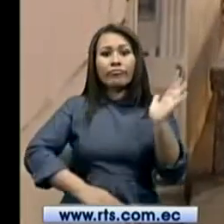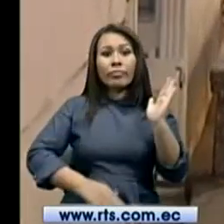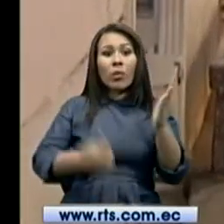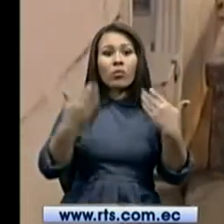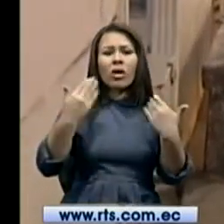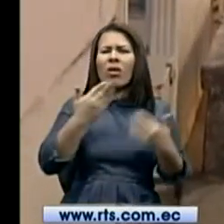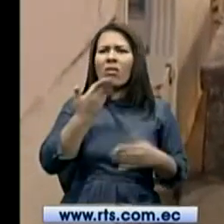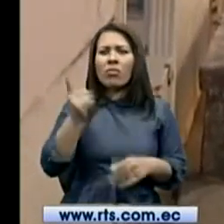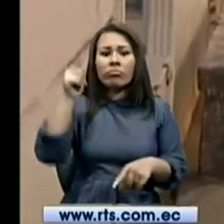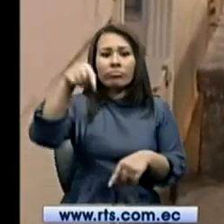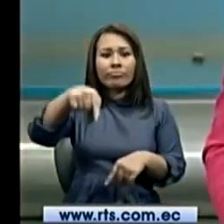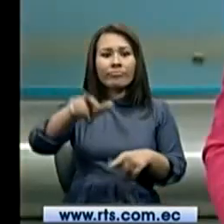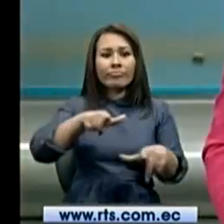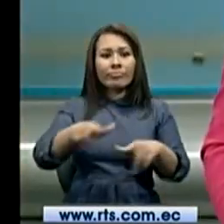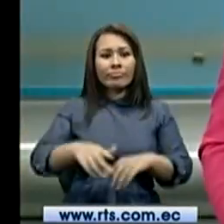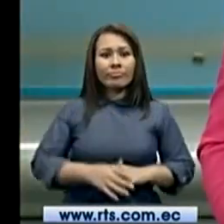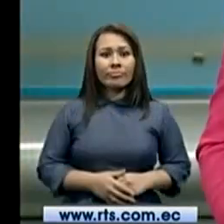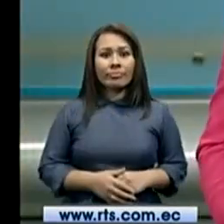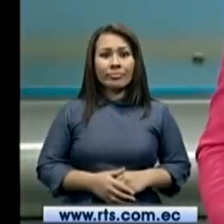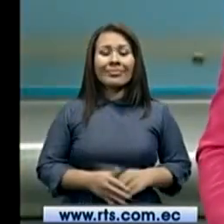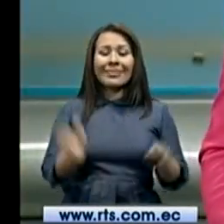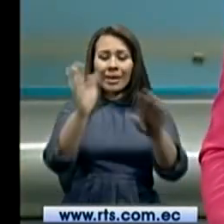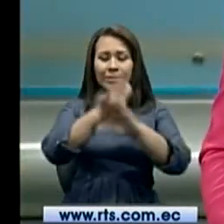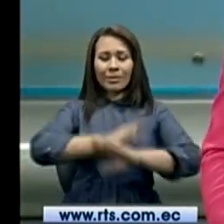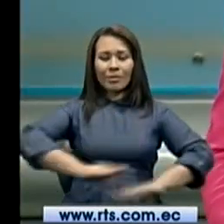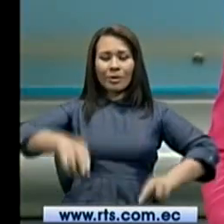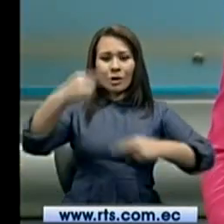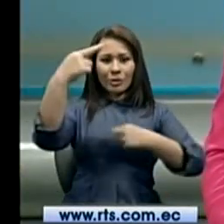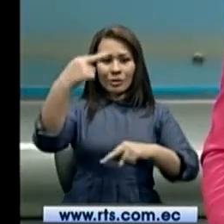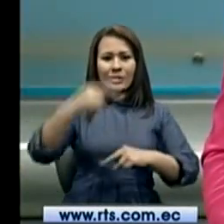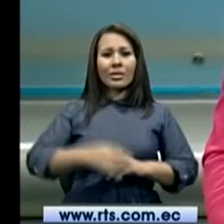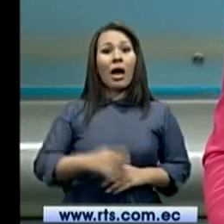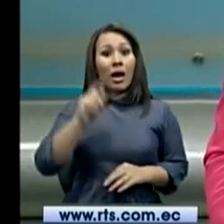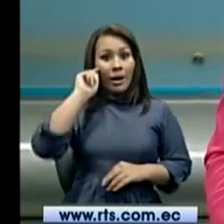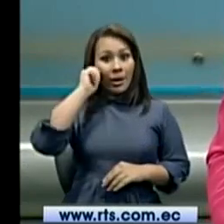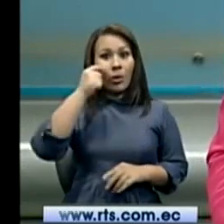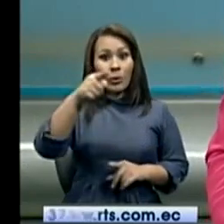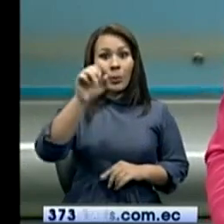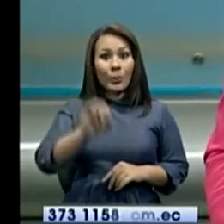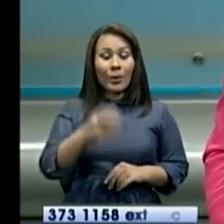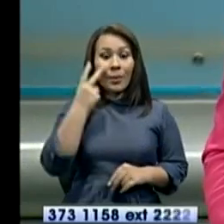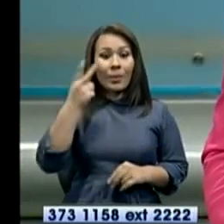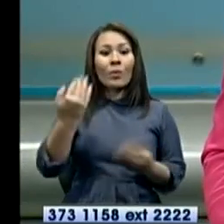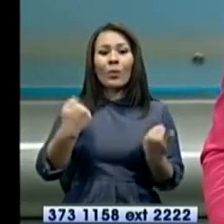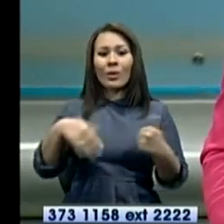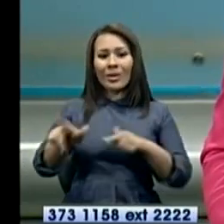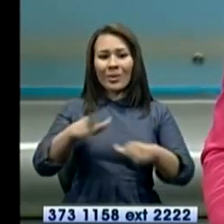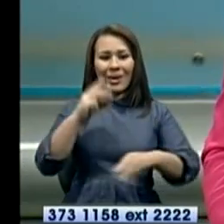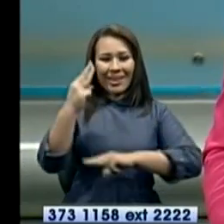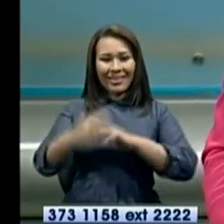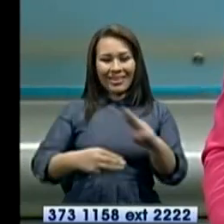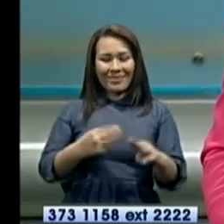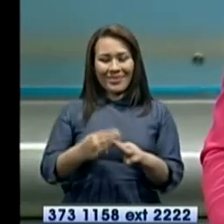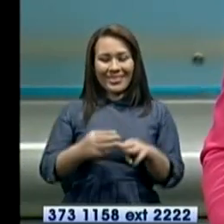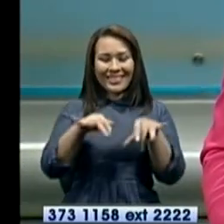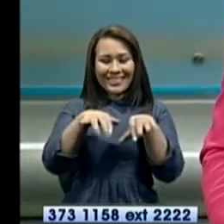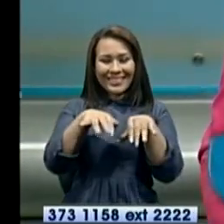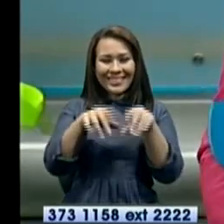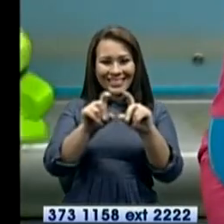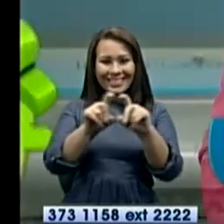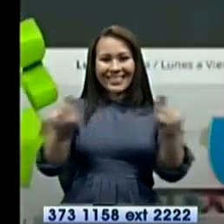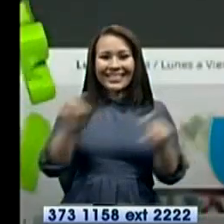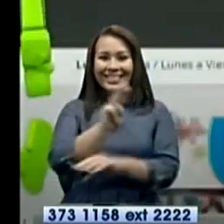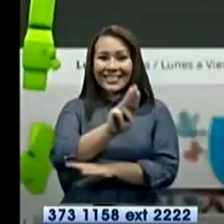Informó Julio César Saona. Así concluimos, amigos. Recuerde que puede vernos desde cualquier parte del mundo a través del sitio web